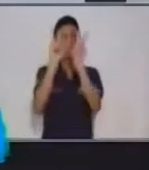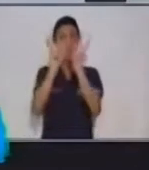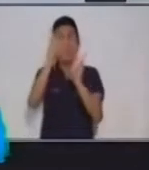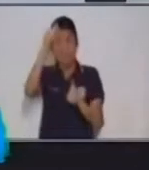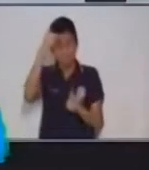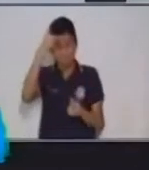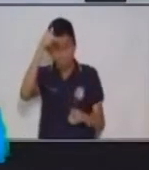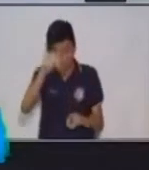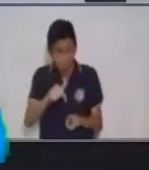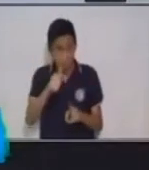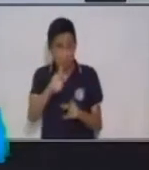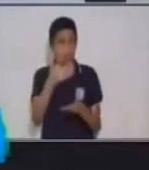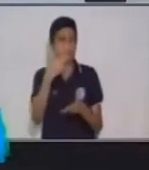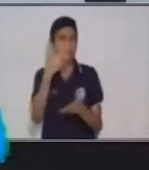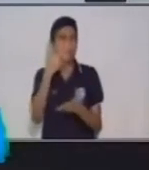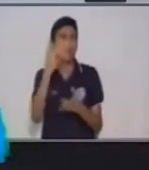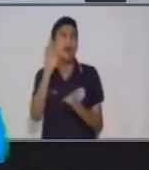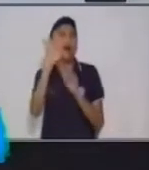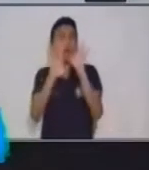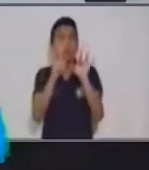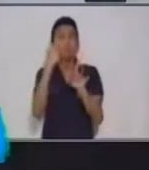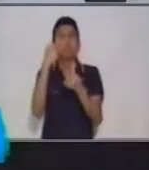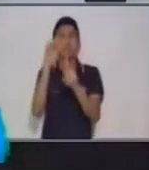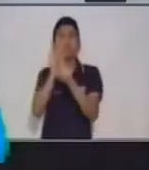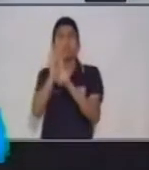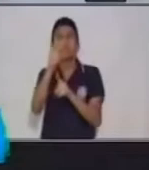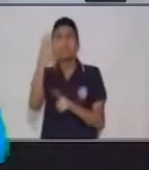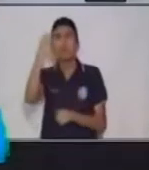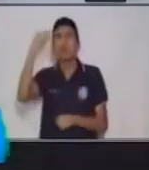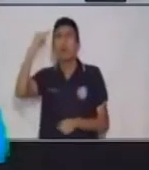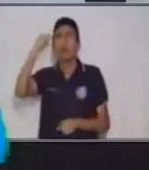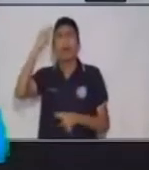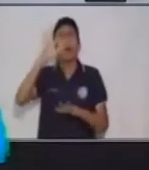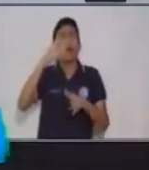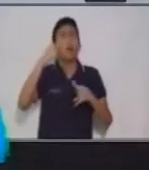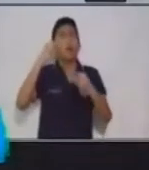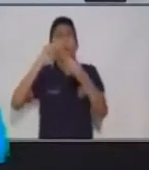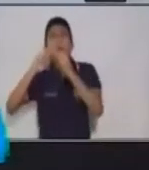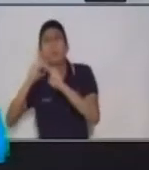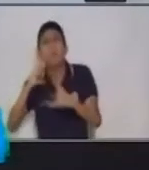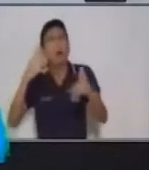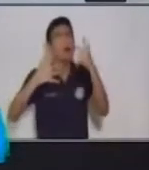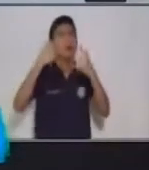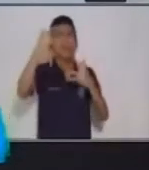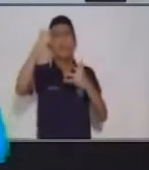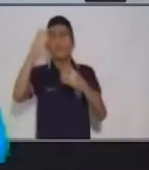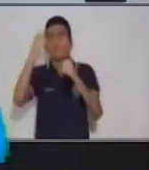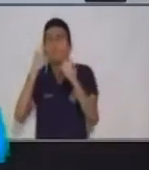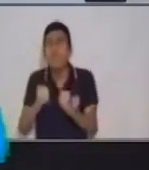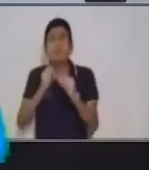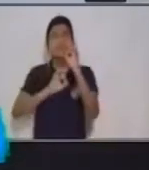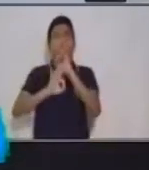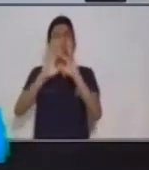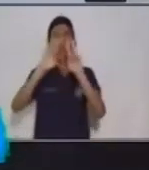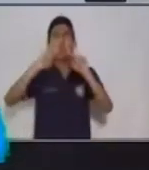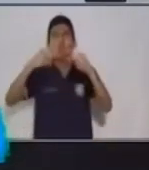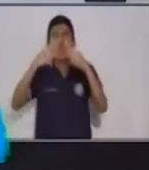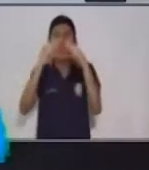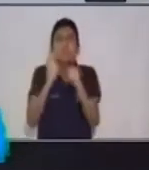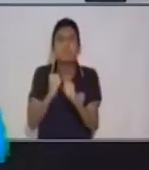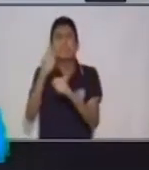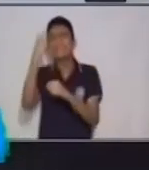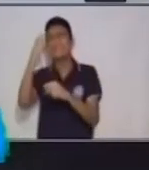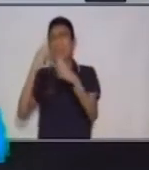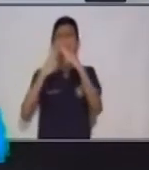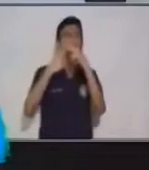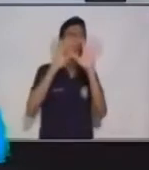clase, en muchas ocasiones nosotros nos hemos puesto en la mente de que el área de matemática es tediosa, que el área de matemática es bastante aburrida y